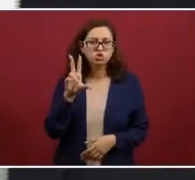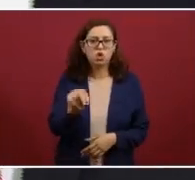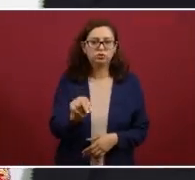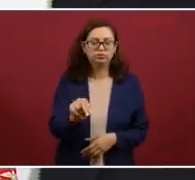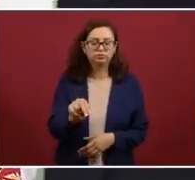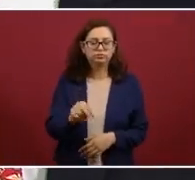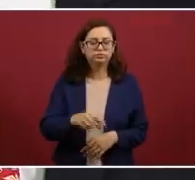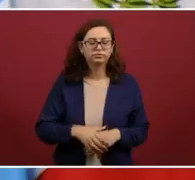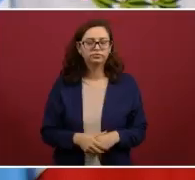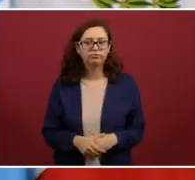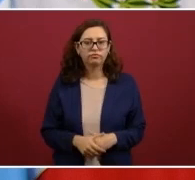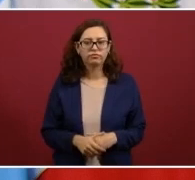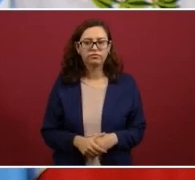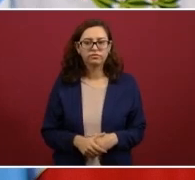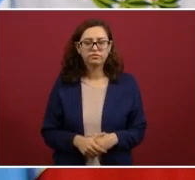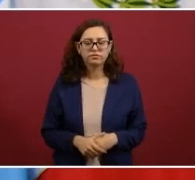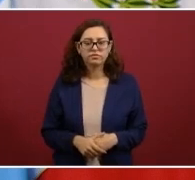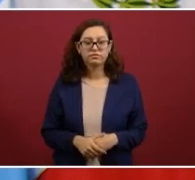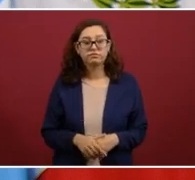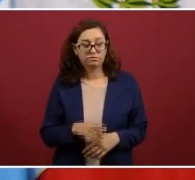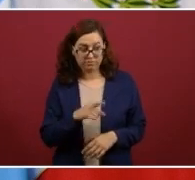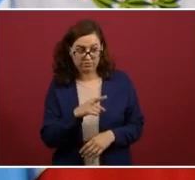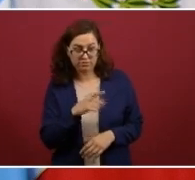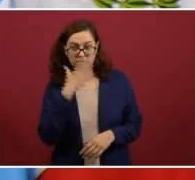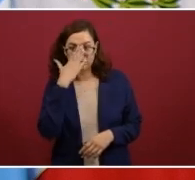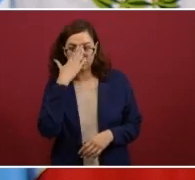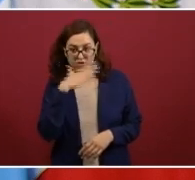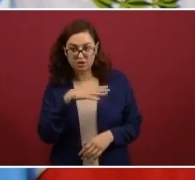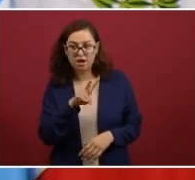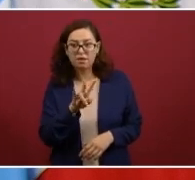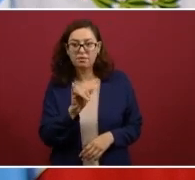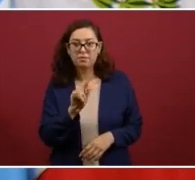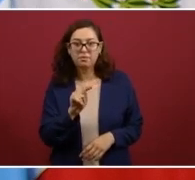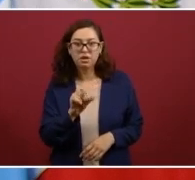contundente, y lo sabe Víctor.